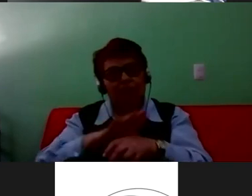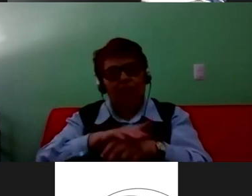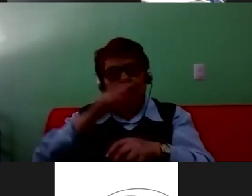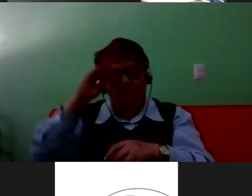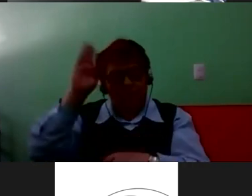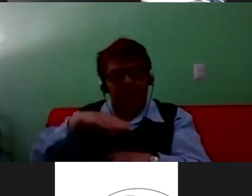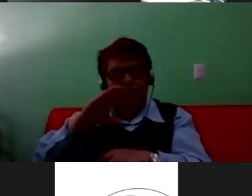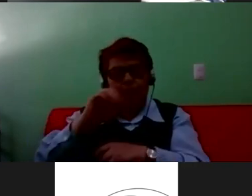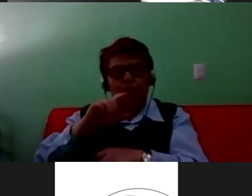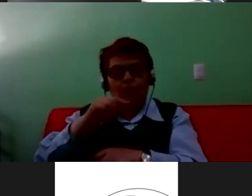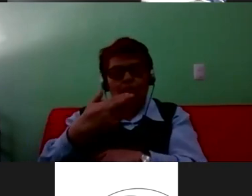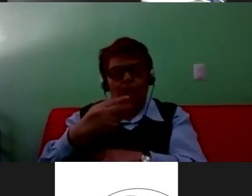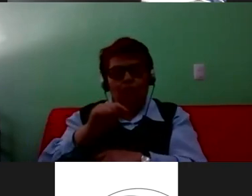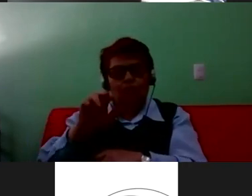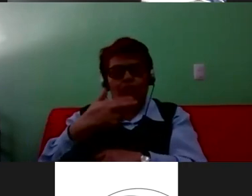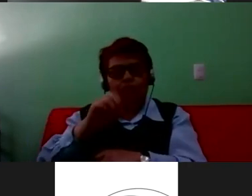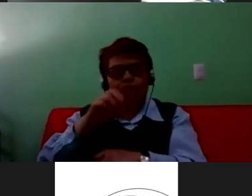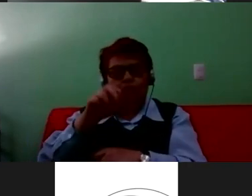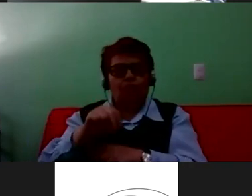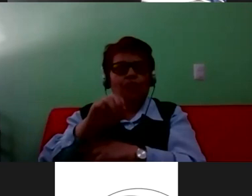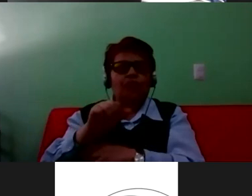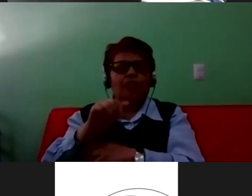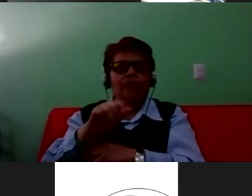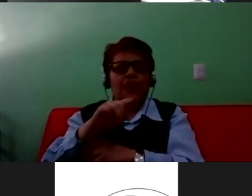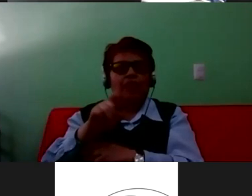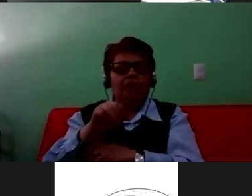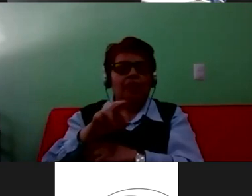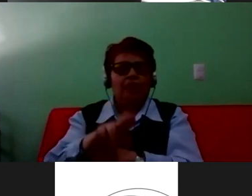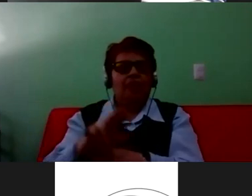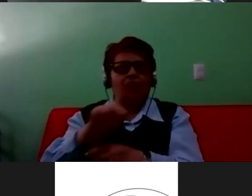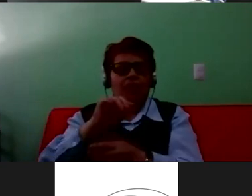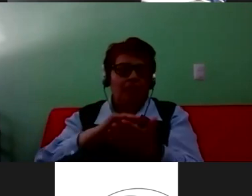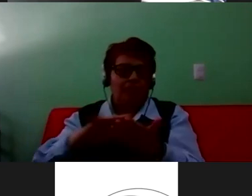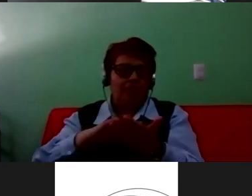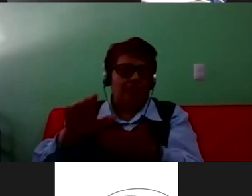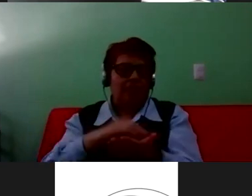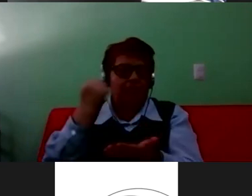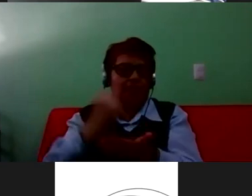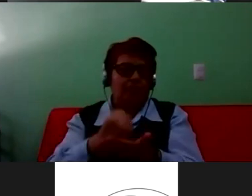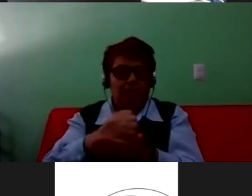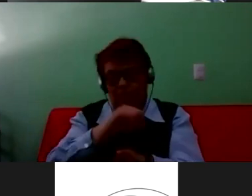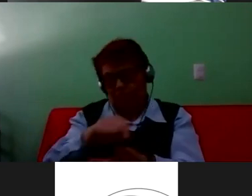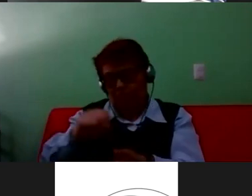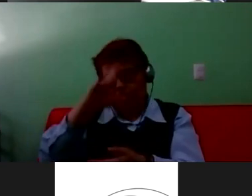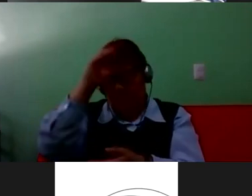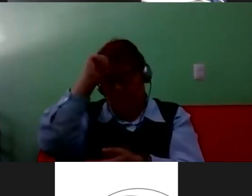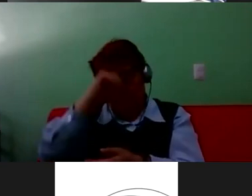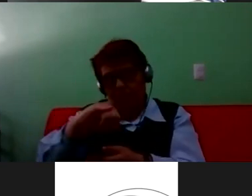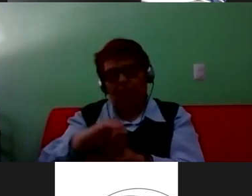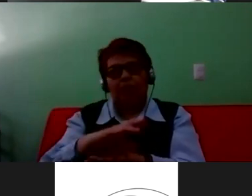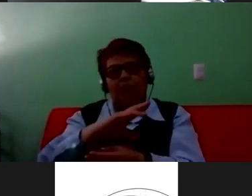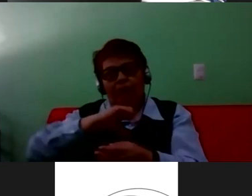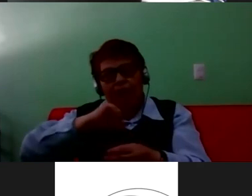maestro Otón Salazar Ramírez, documento del que también se solicita obviar su lectura y proceder a su aprobación si así lo determina el Pleno. ¿Existe